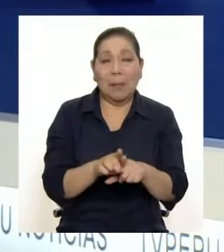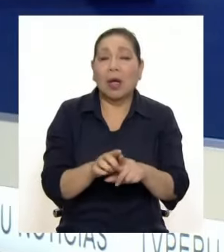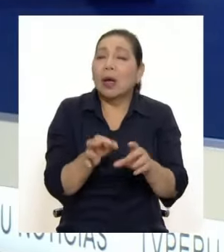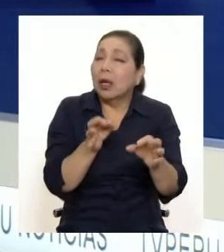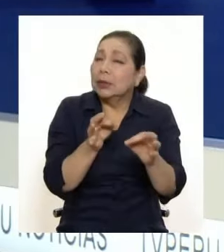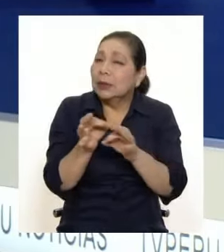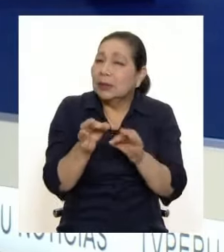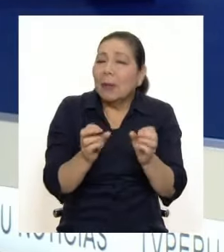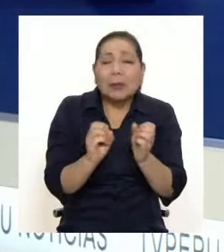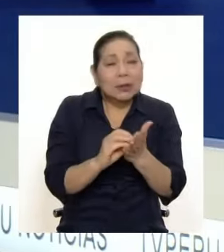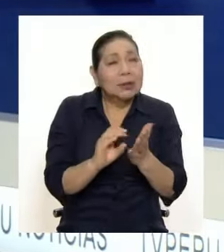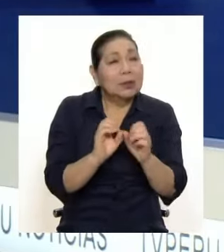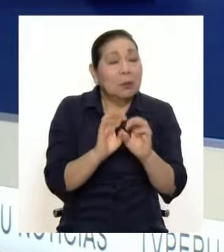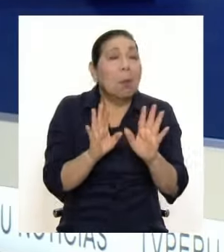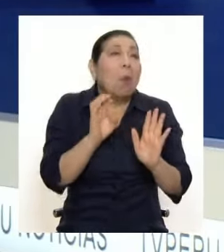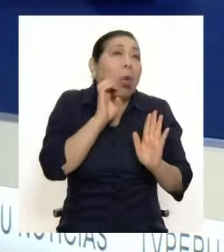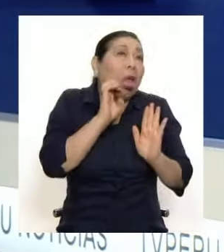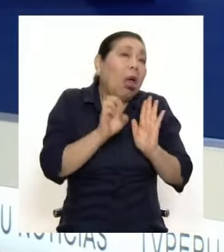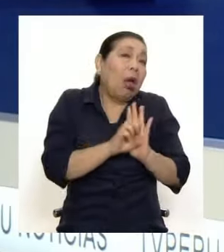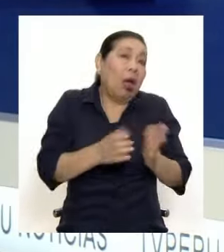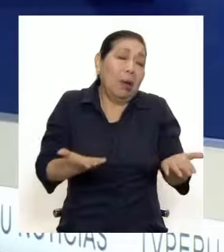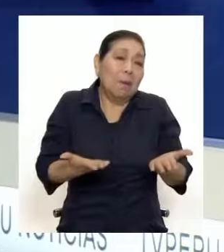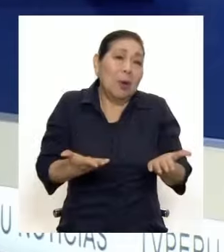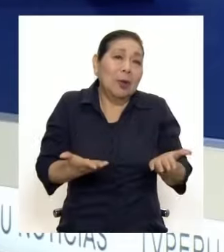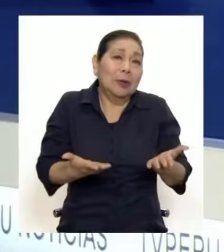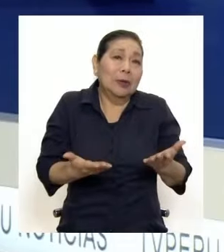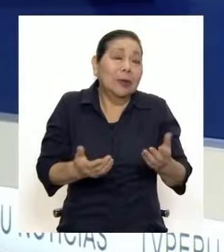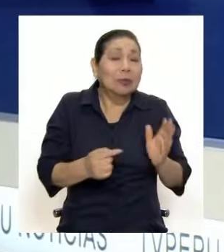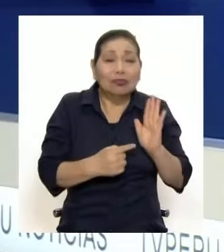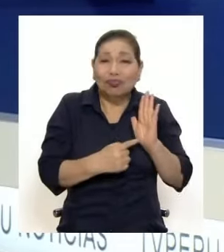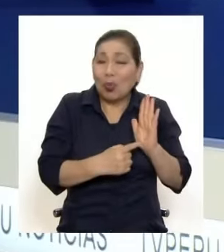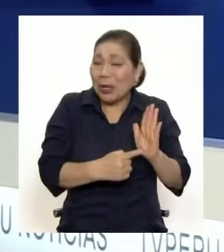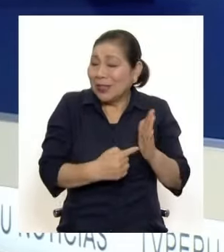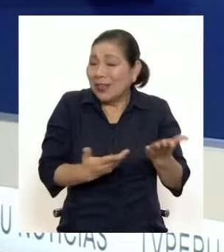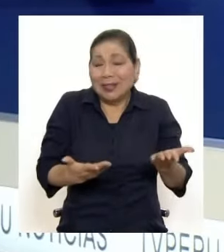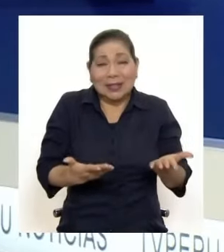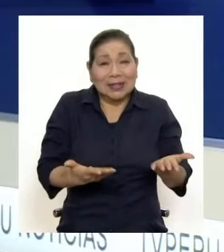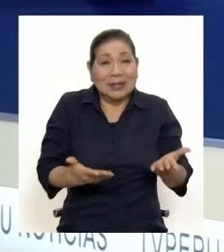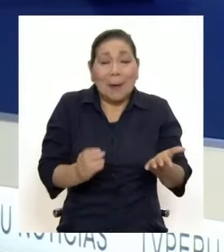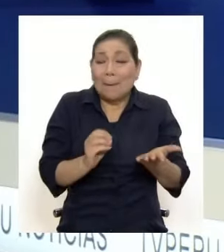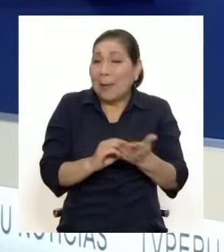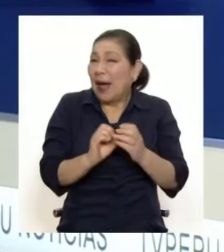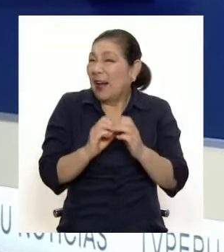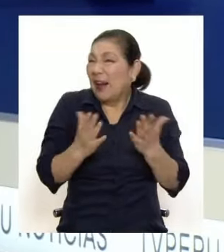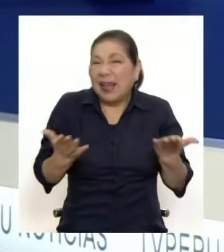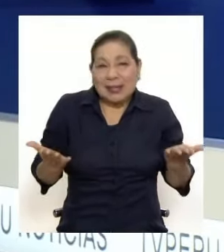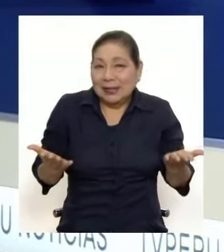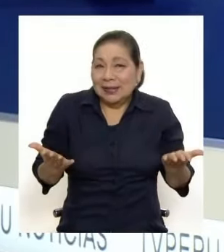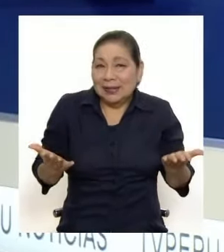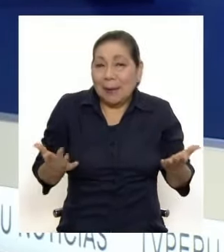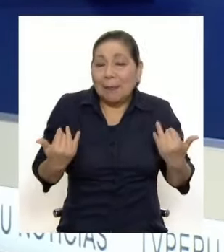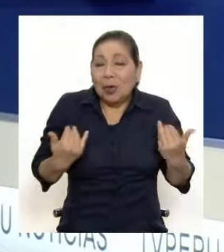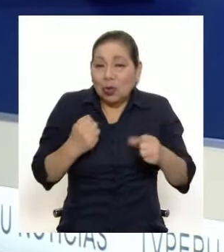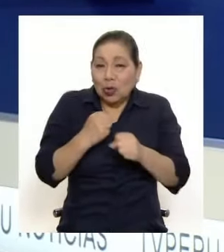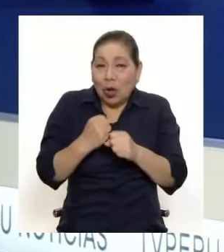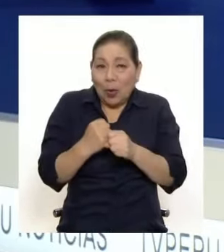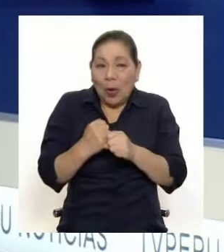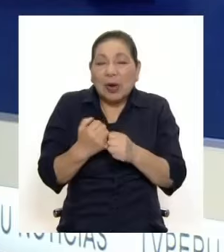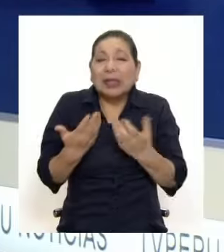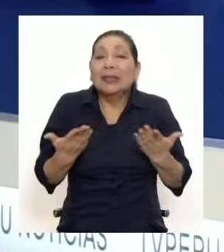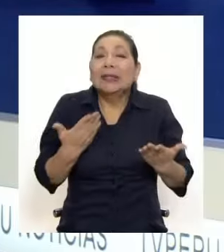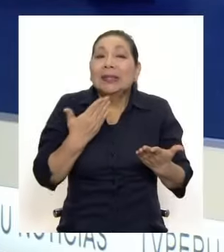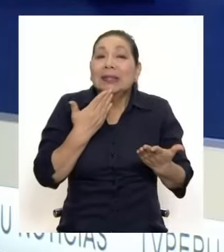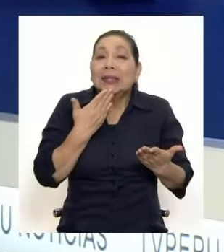detalles que son tan importantes por ejemplo hay un detalle que da mucho una idea Clara de lo de la vocación de trabajo china que